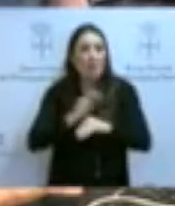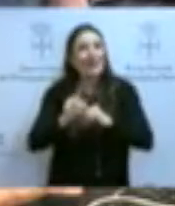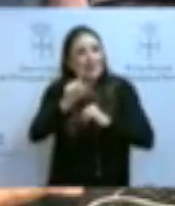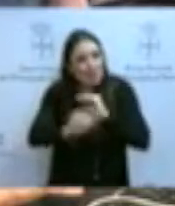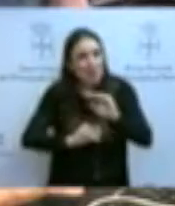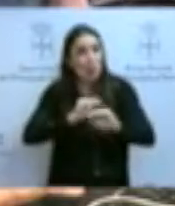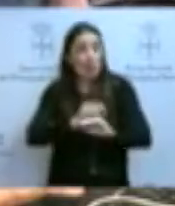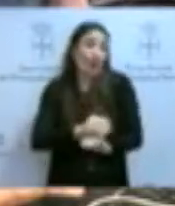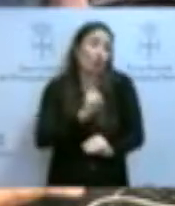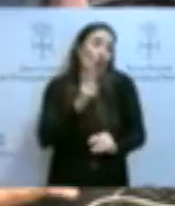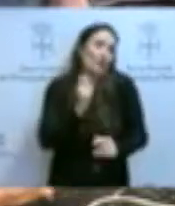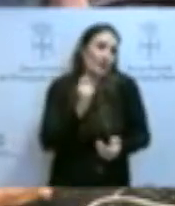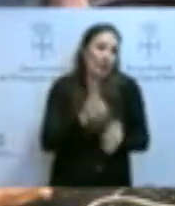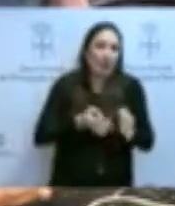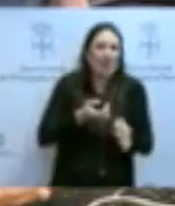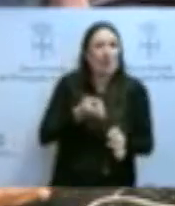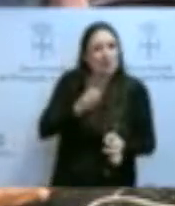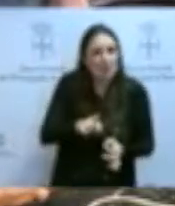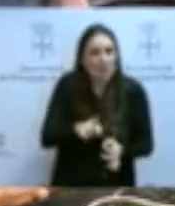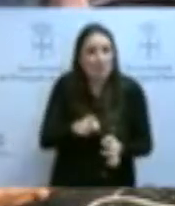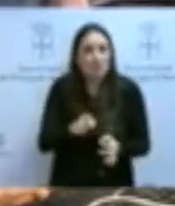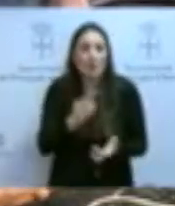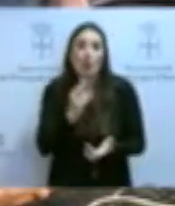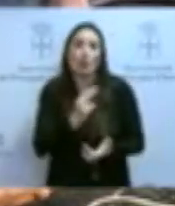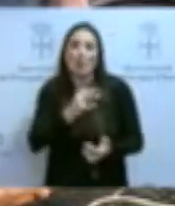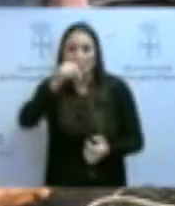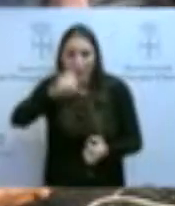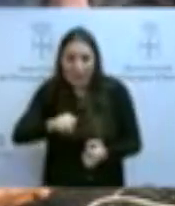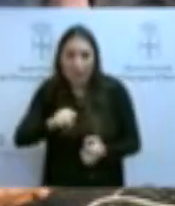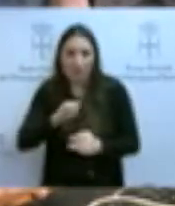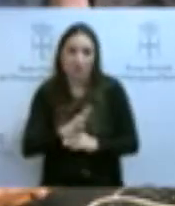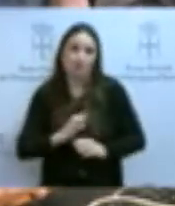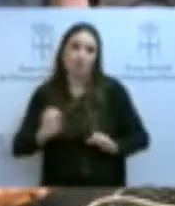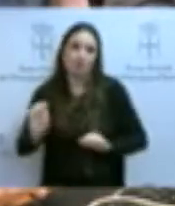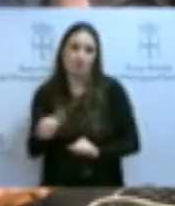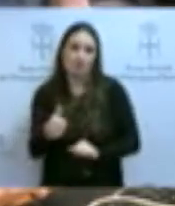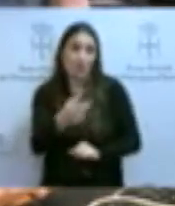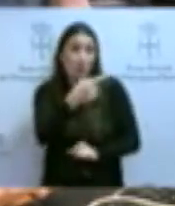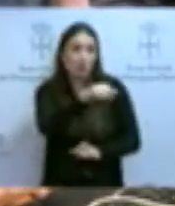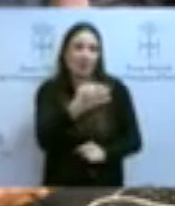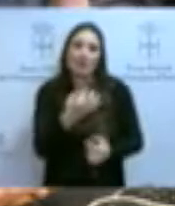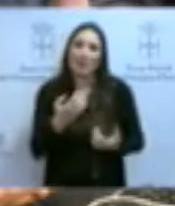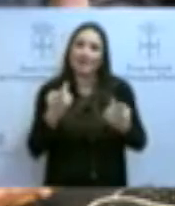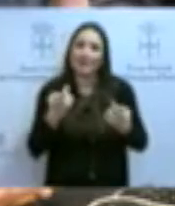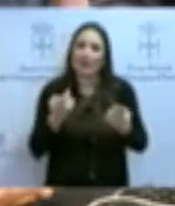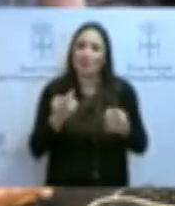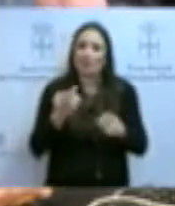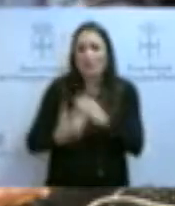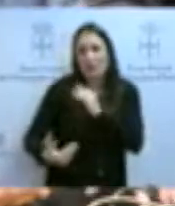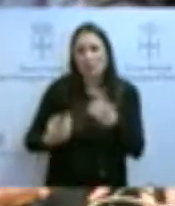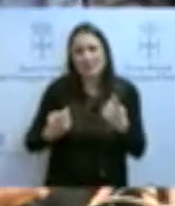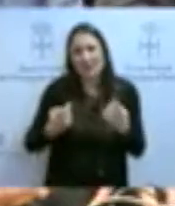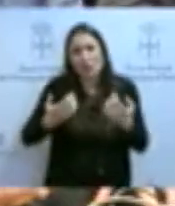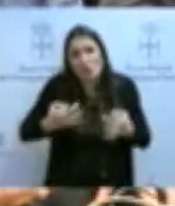también, no solamente de las sentencias judiciales, sino también de lo que se aprobó en esta Cámara, que Ustedes deben normalizar estas anomalías, deben normalizar